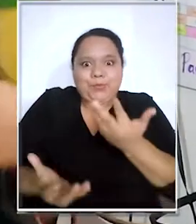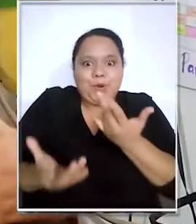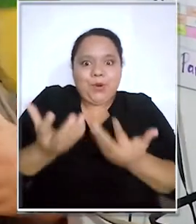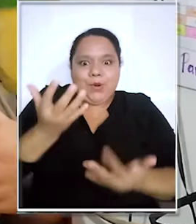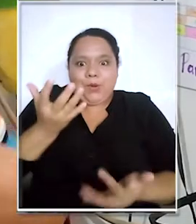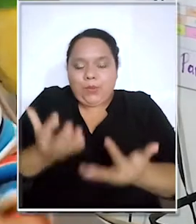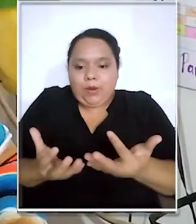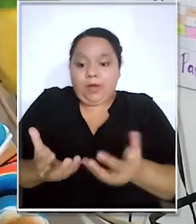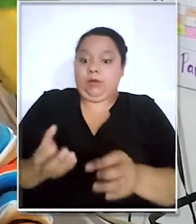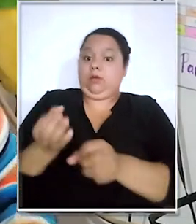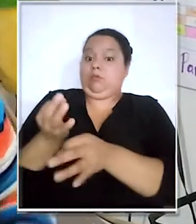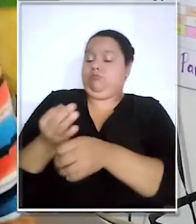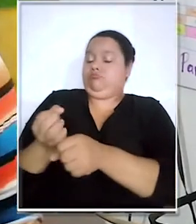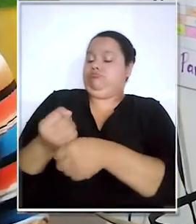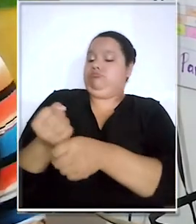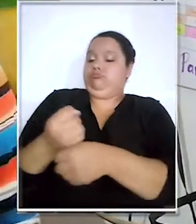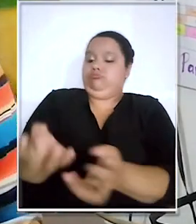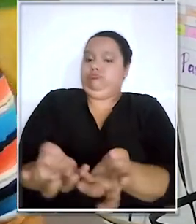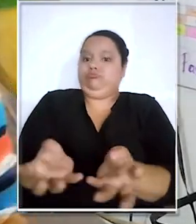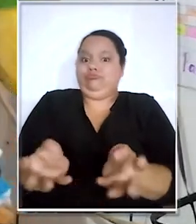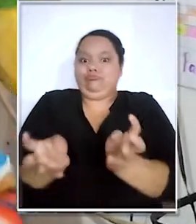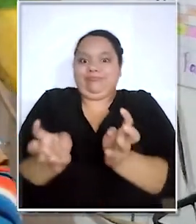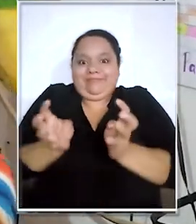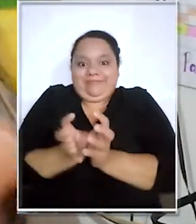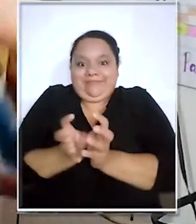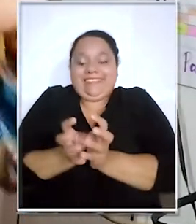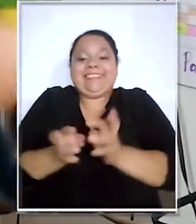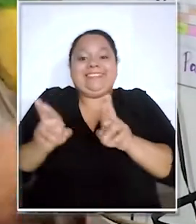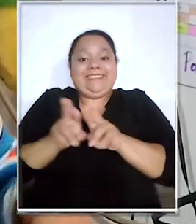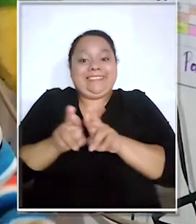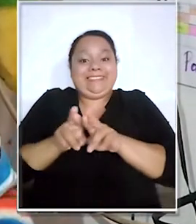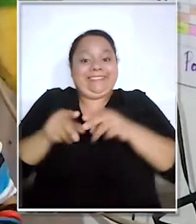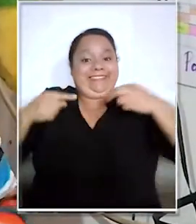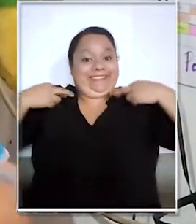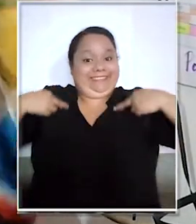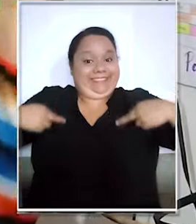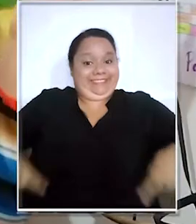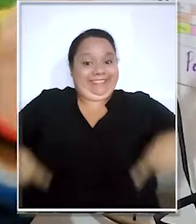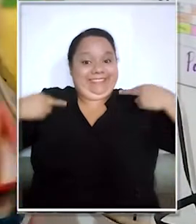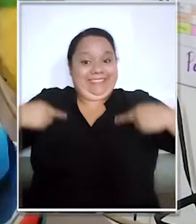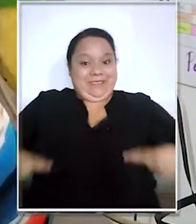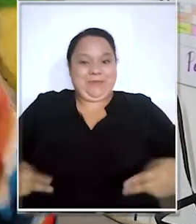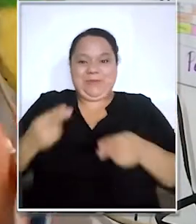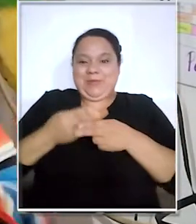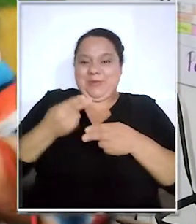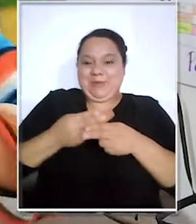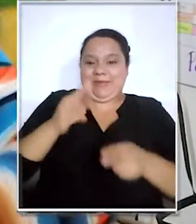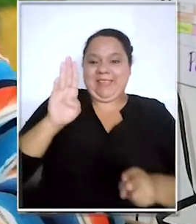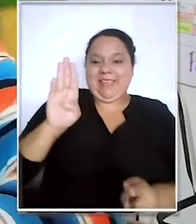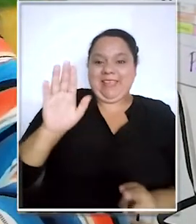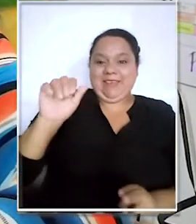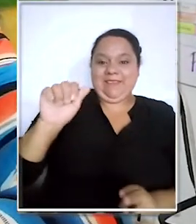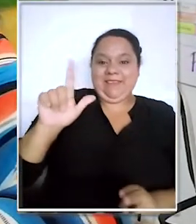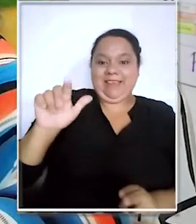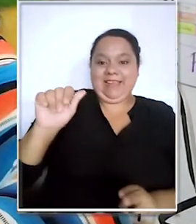tejen sus propias canastas, redes y hacen un traje llamado balandral. Pueden observarlo en algunas imágenes